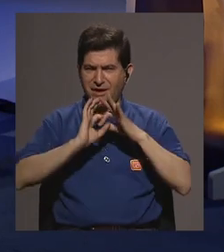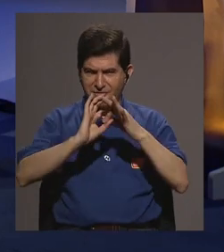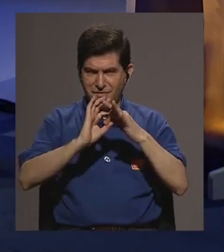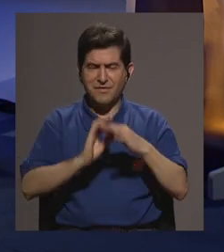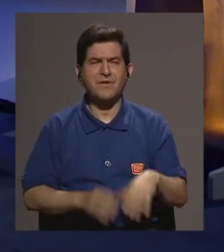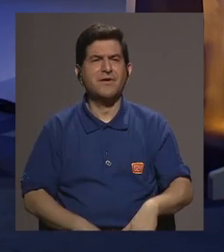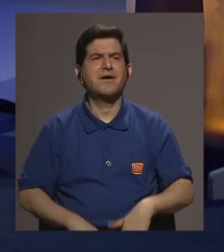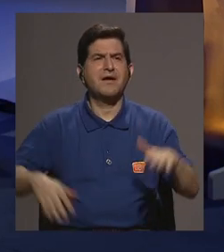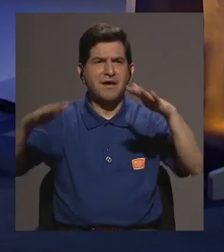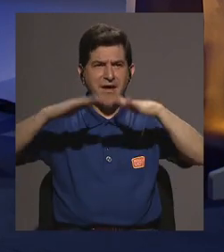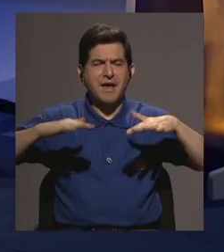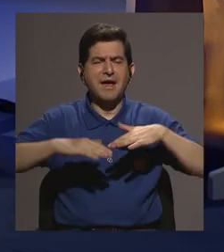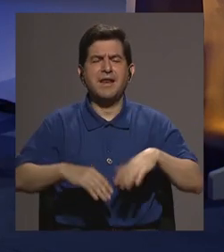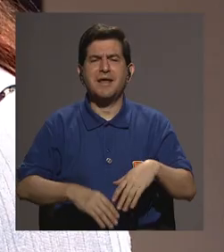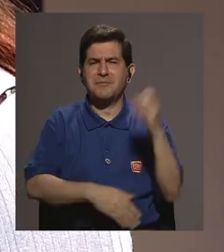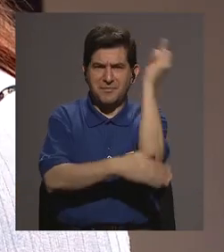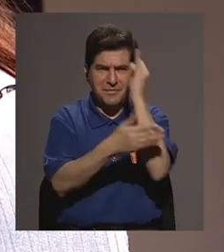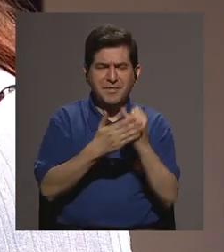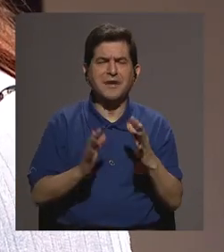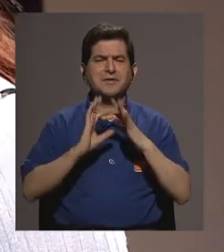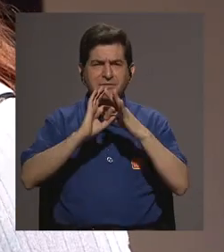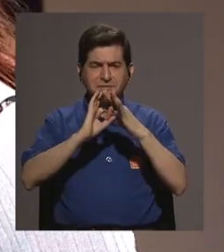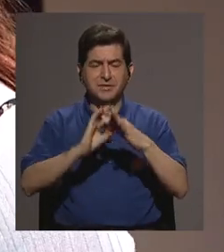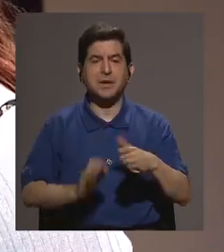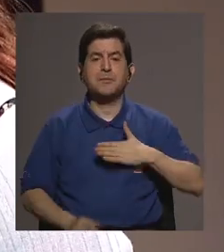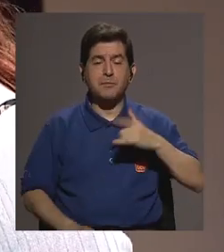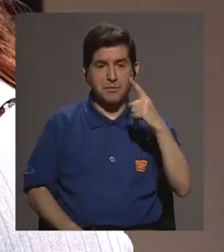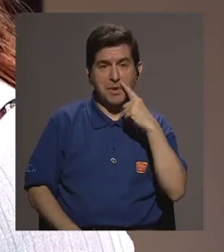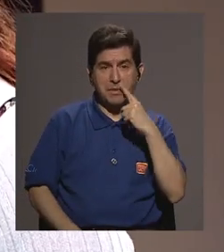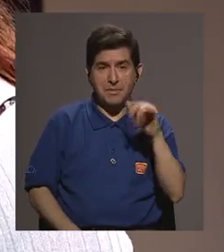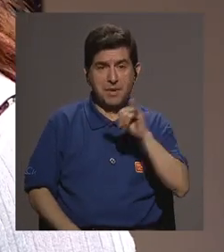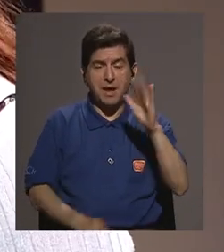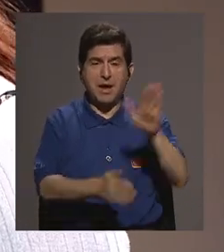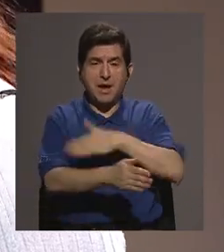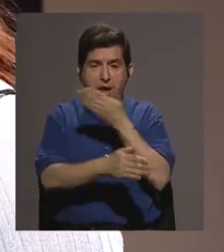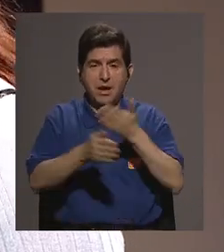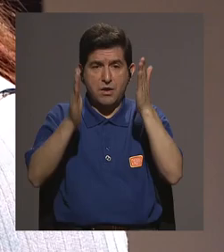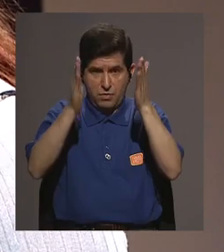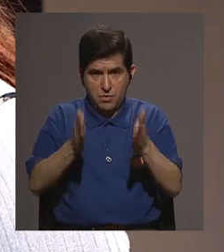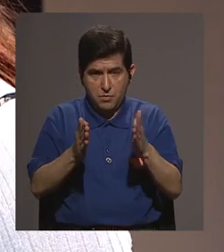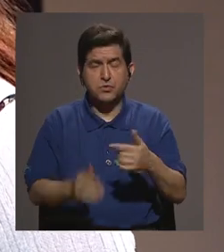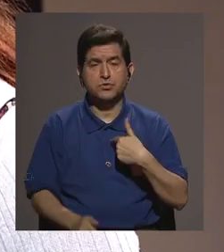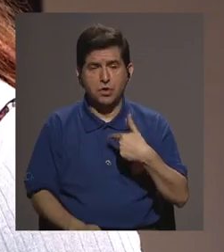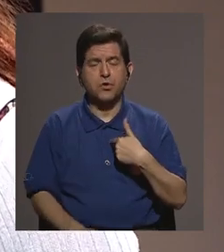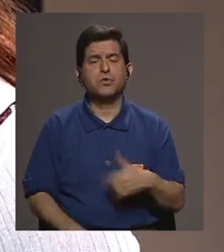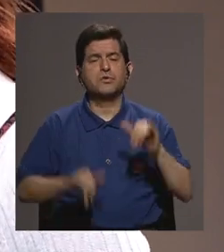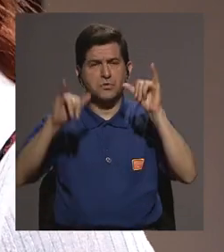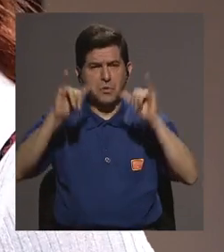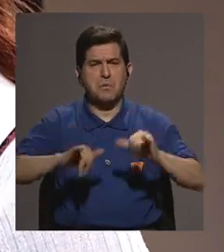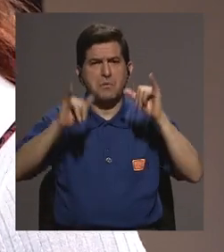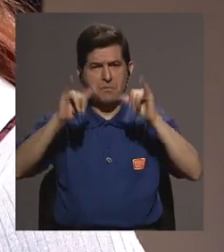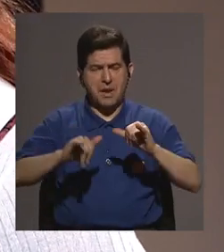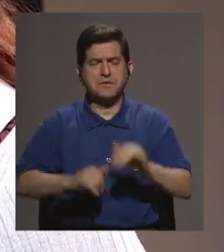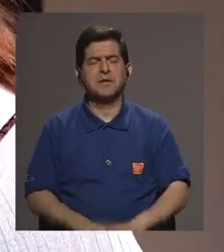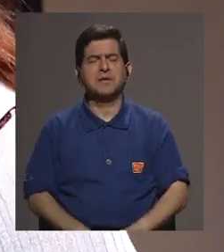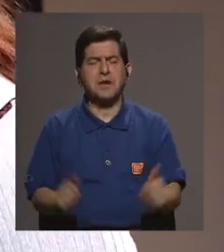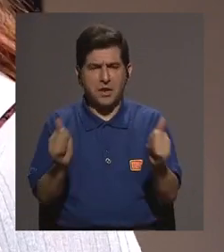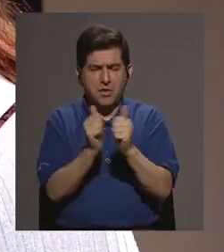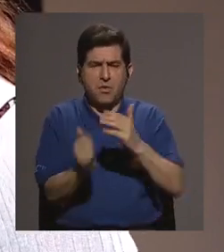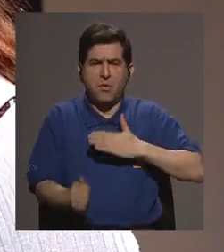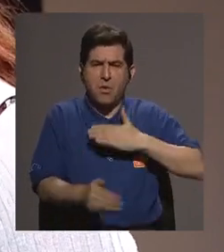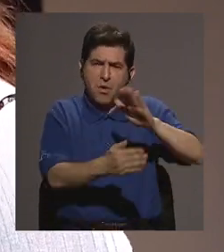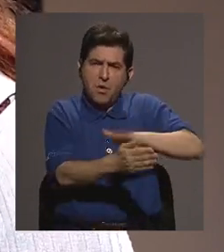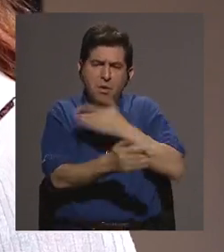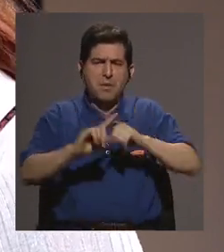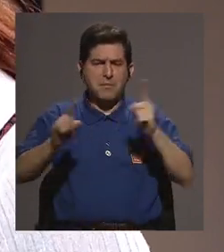familiar el ambiente artístico es muy familiar aunque por el hecho que mi papá es también músico me mantenía un poquito ahí como que hago